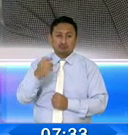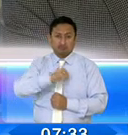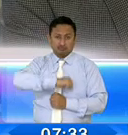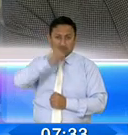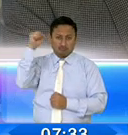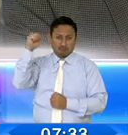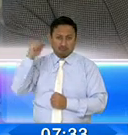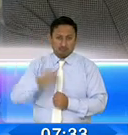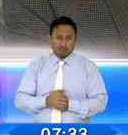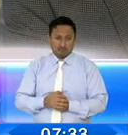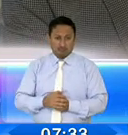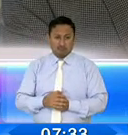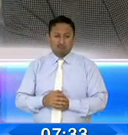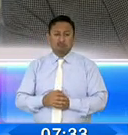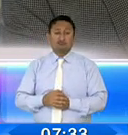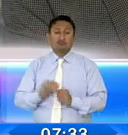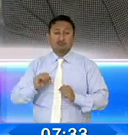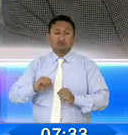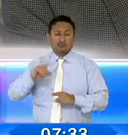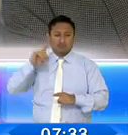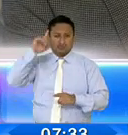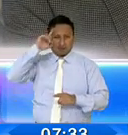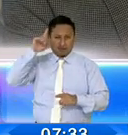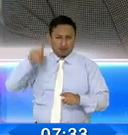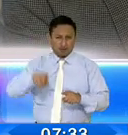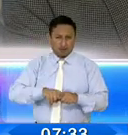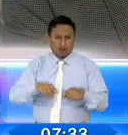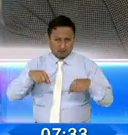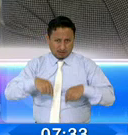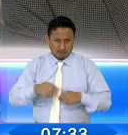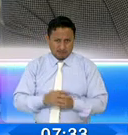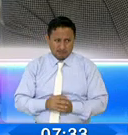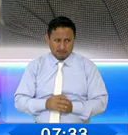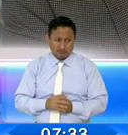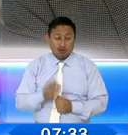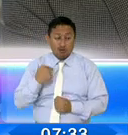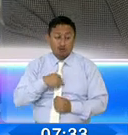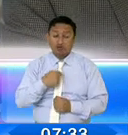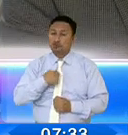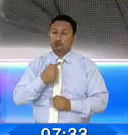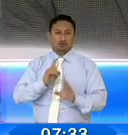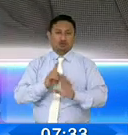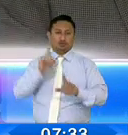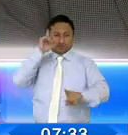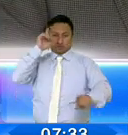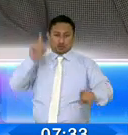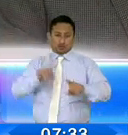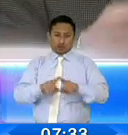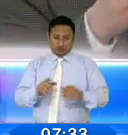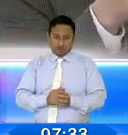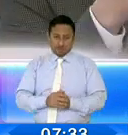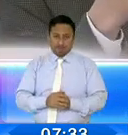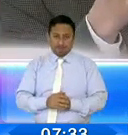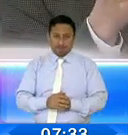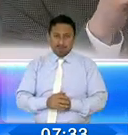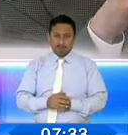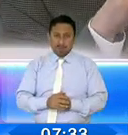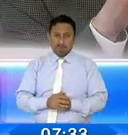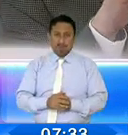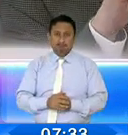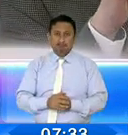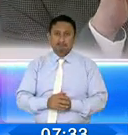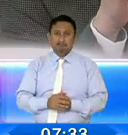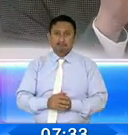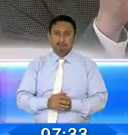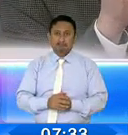y acuerdos que se ha llegado, no estaríamos nosotros de acuerdo. Mira, nosotros vamos en el momento que se cumplan los